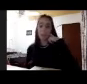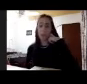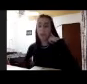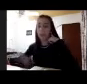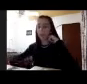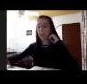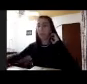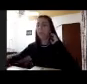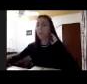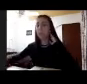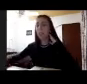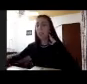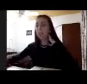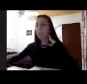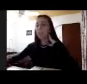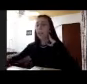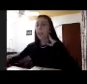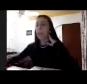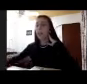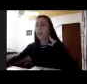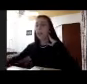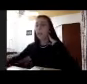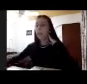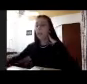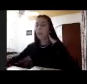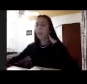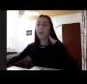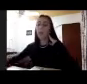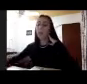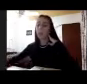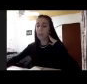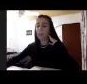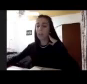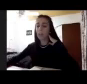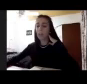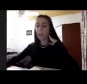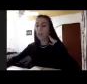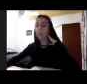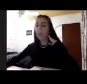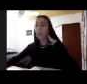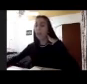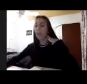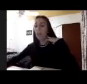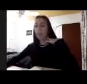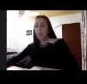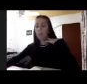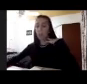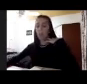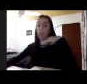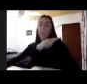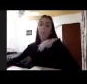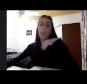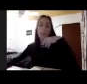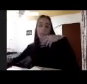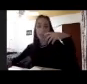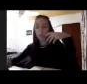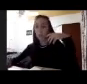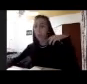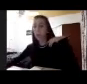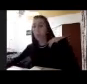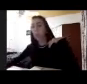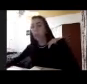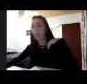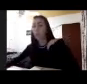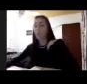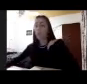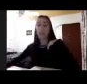que eso lo voy a explicar más adelante. Eh, y bueno, hay una mayor calidad habitacional, donde se encuentran vías de acceso a